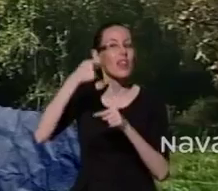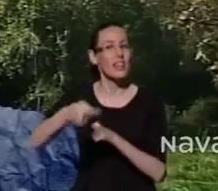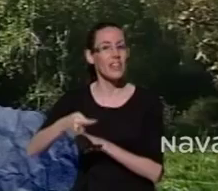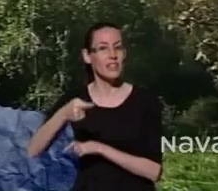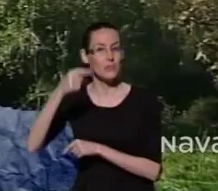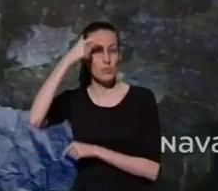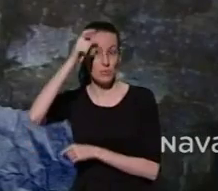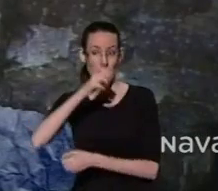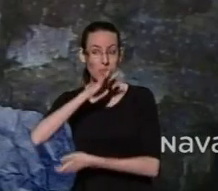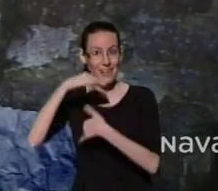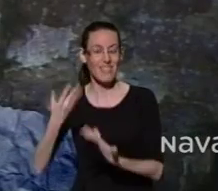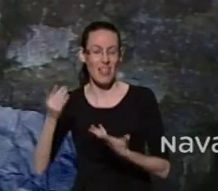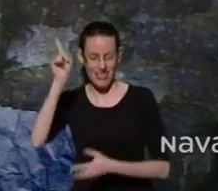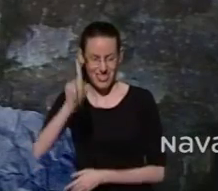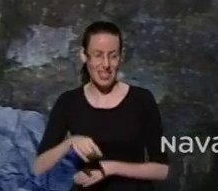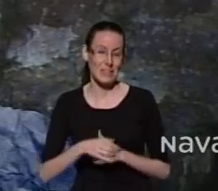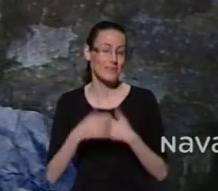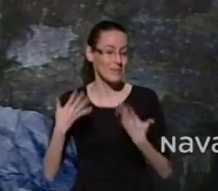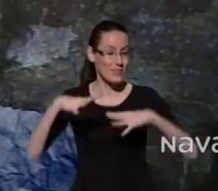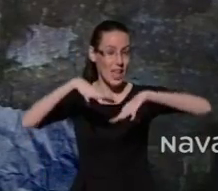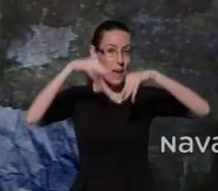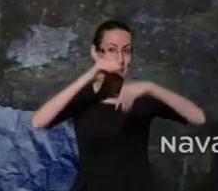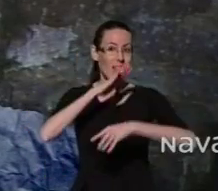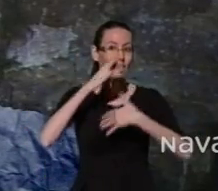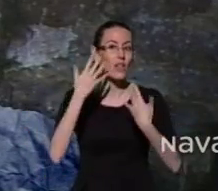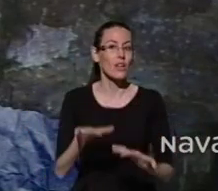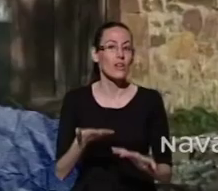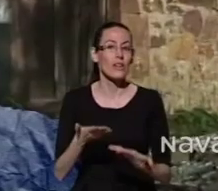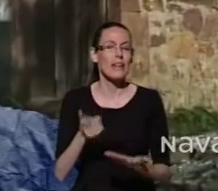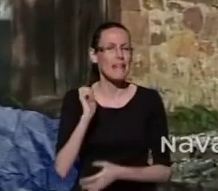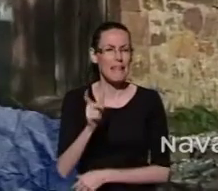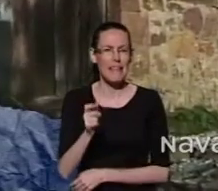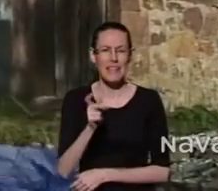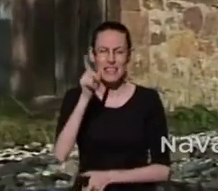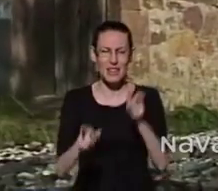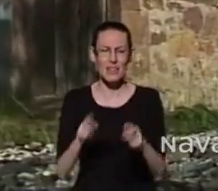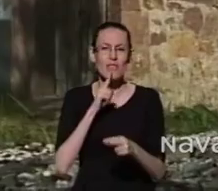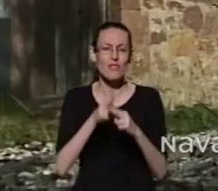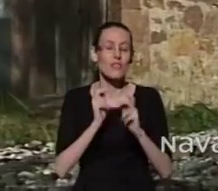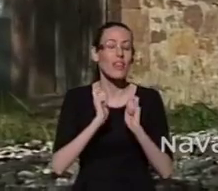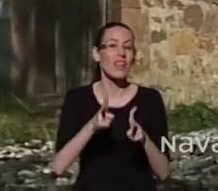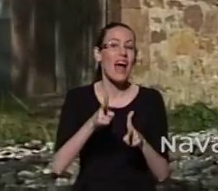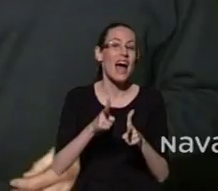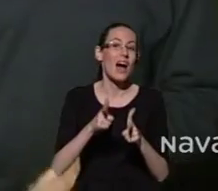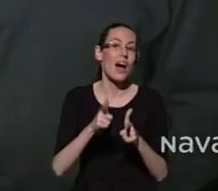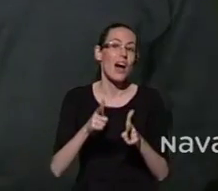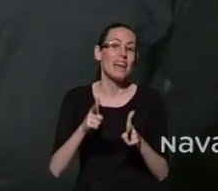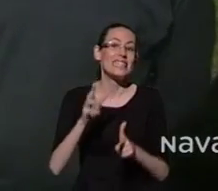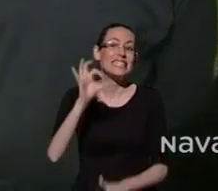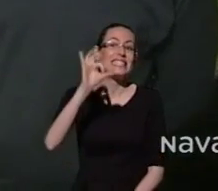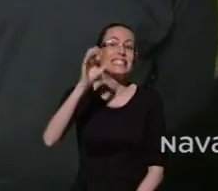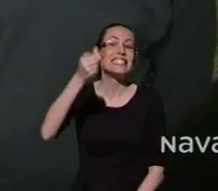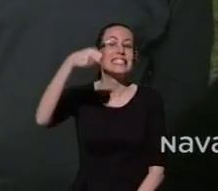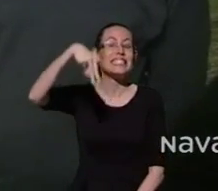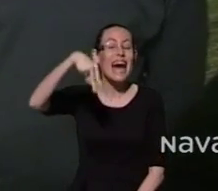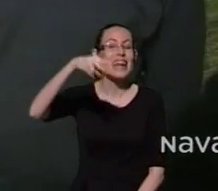Santiburcio. Por eso este palacio, mucha gente lo conoce como Santiburcio, pero por su proximidad a la iglesia. Paco, muchas